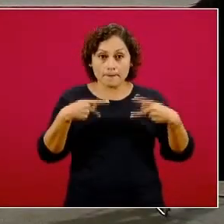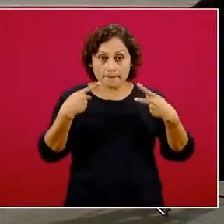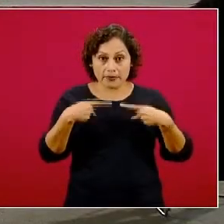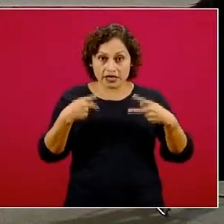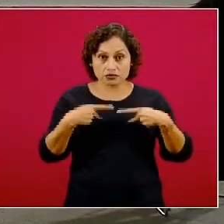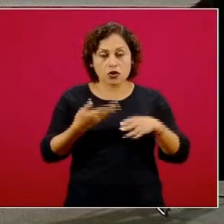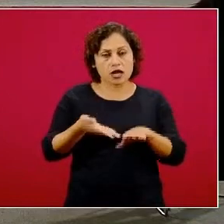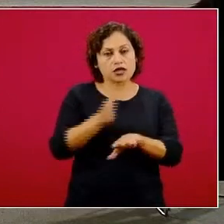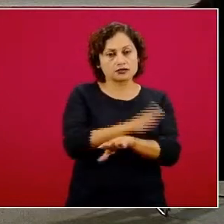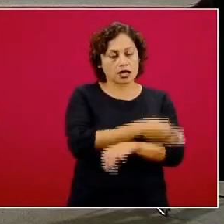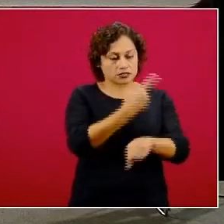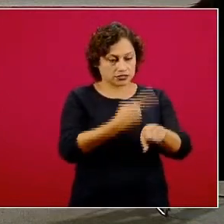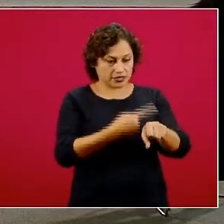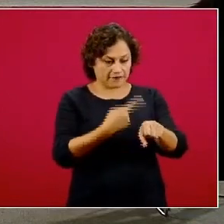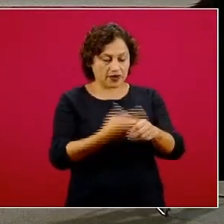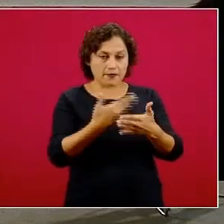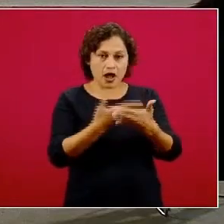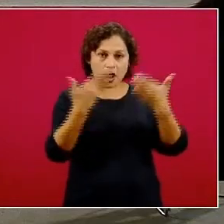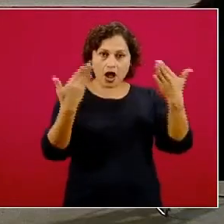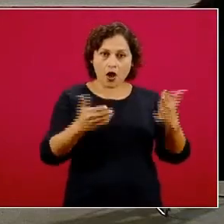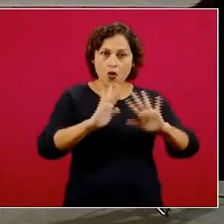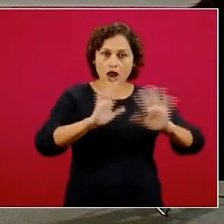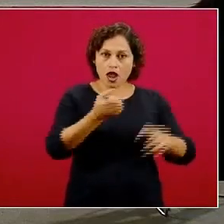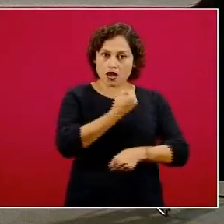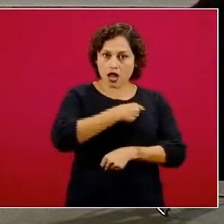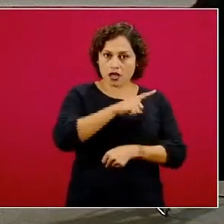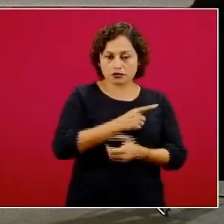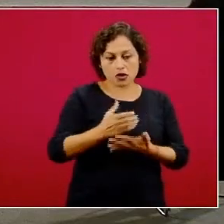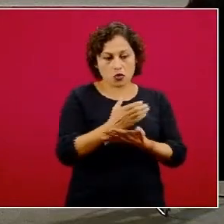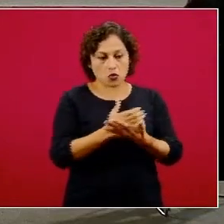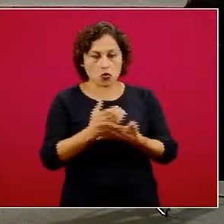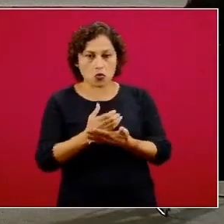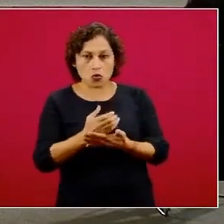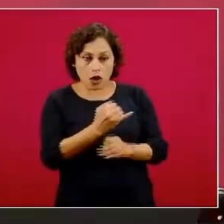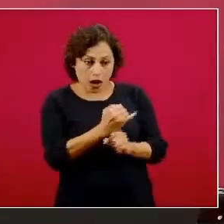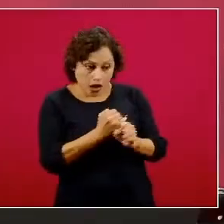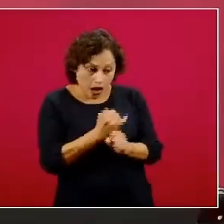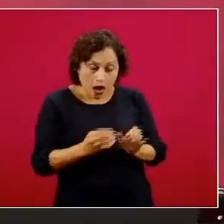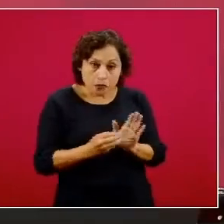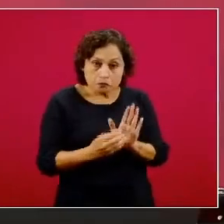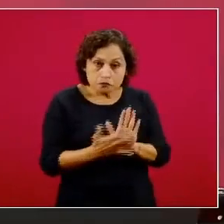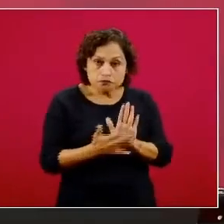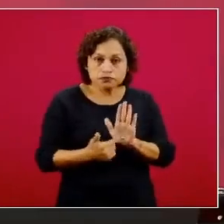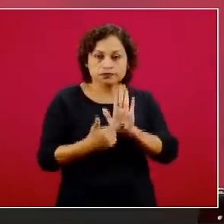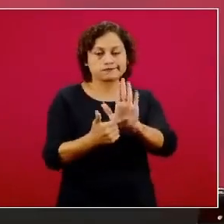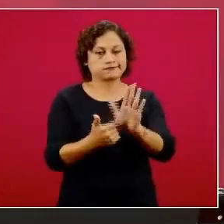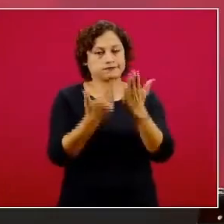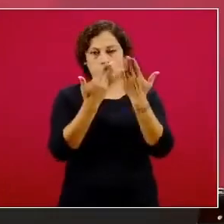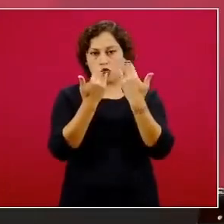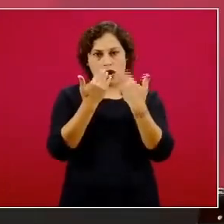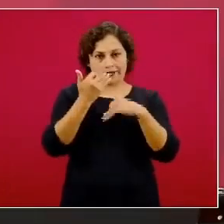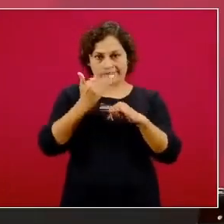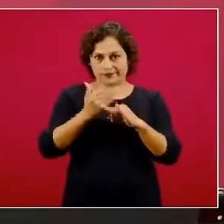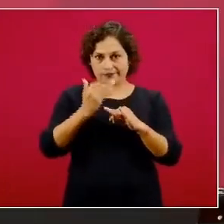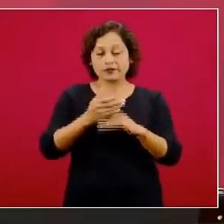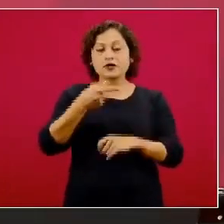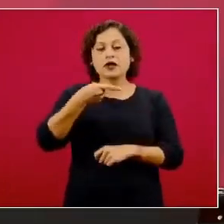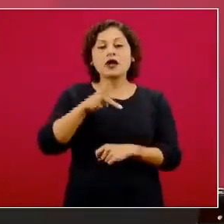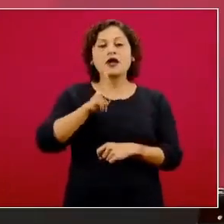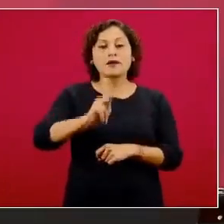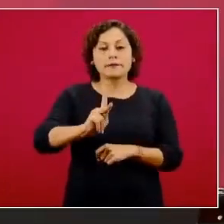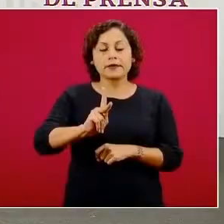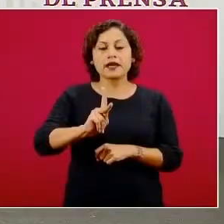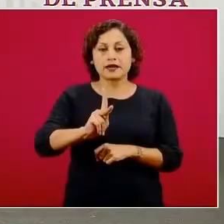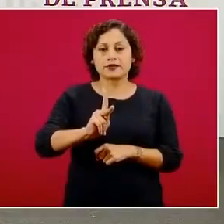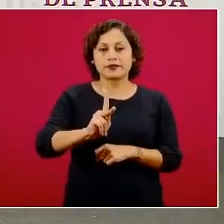han recuperado no lo tenemos ahorita a la mano para presentarlo. Sin embargo, hay